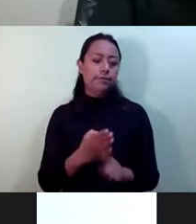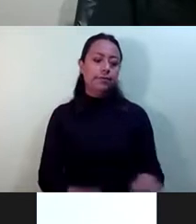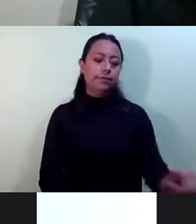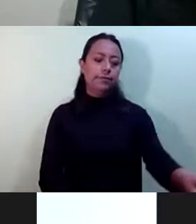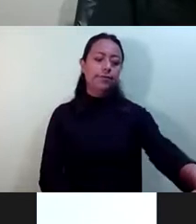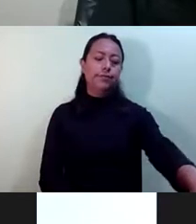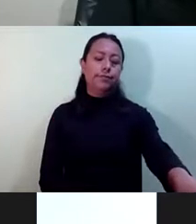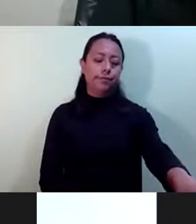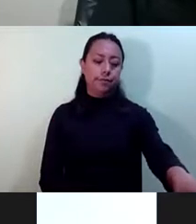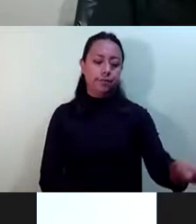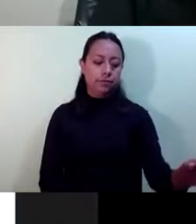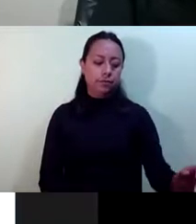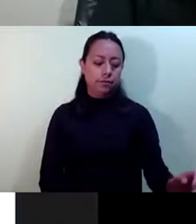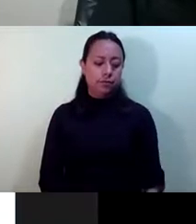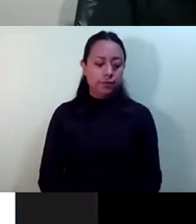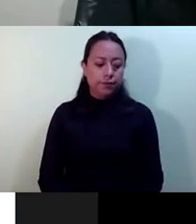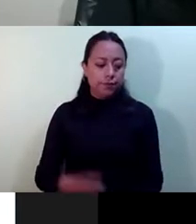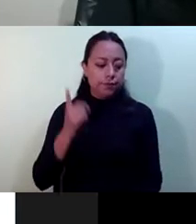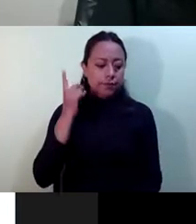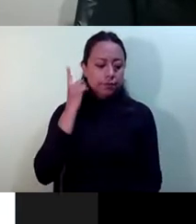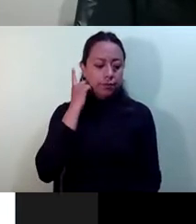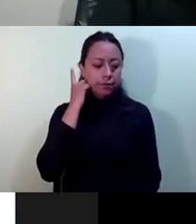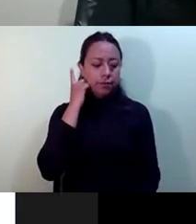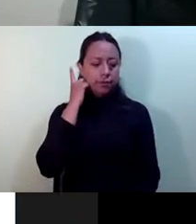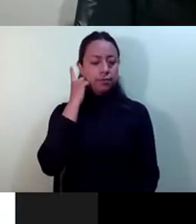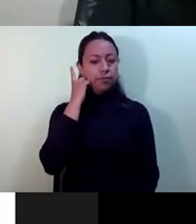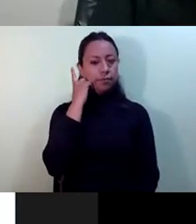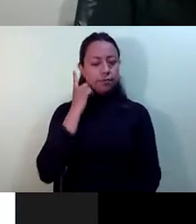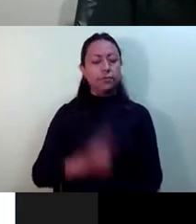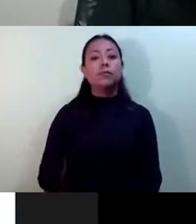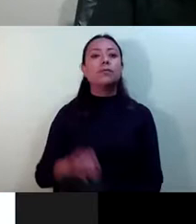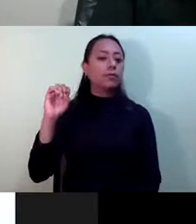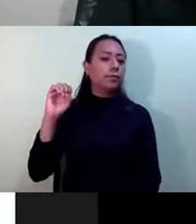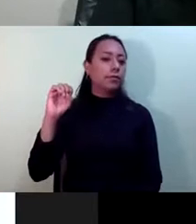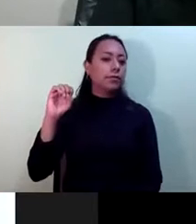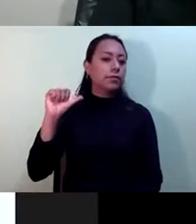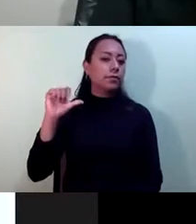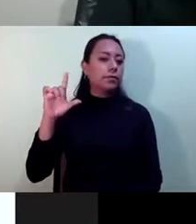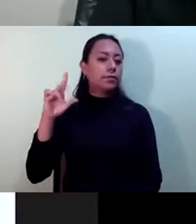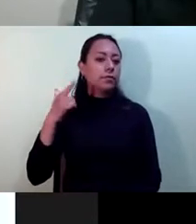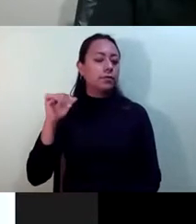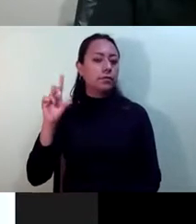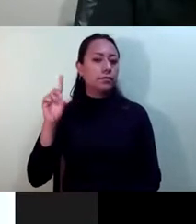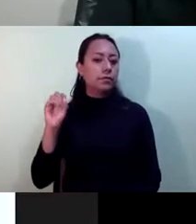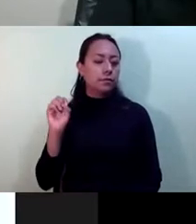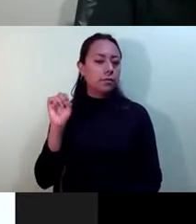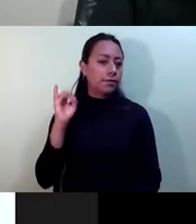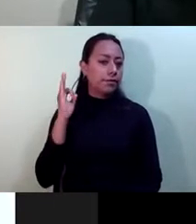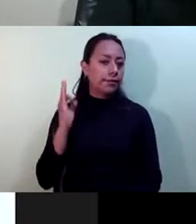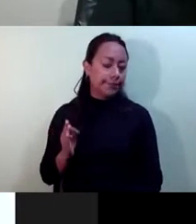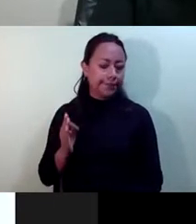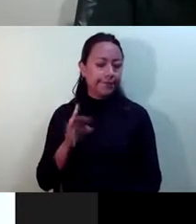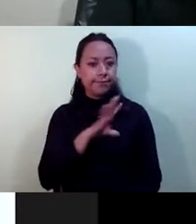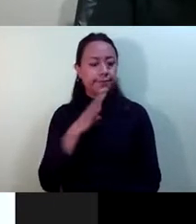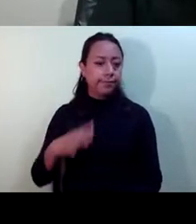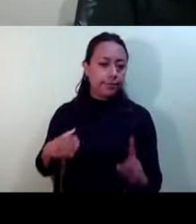particular. Diputado Rigoberto Salgado Vázquez. Rigoberto Salgado, a favor en lo general y en lo particular. Diputado José